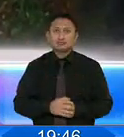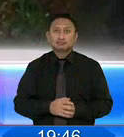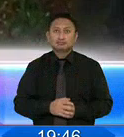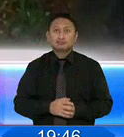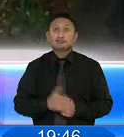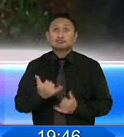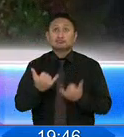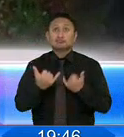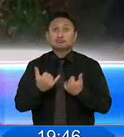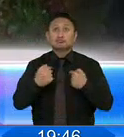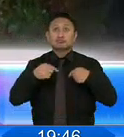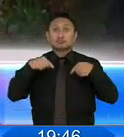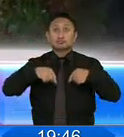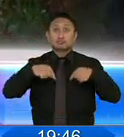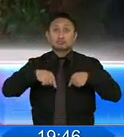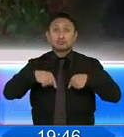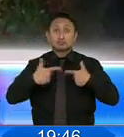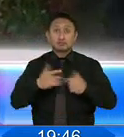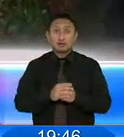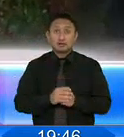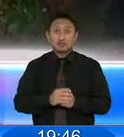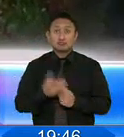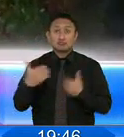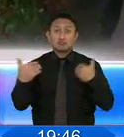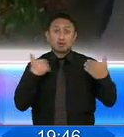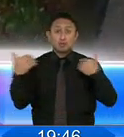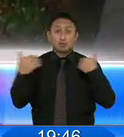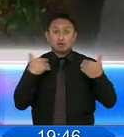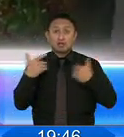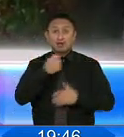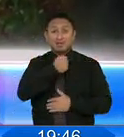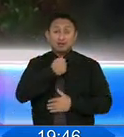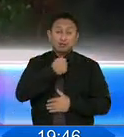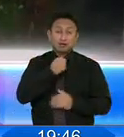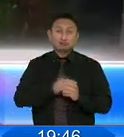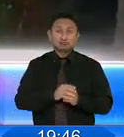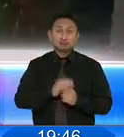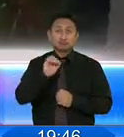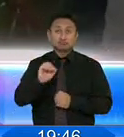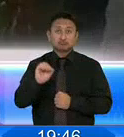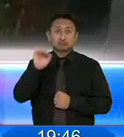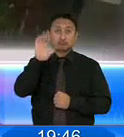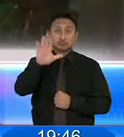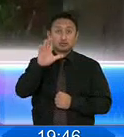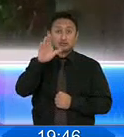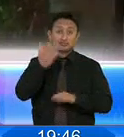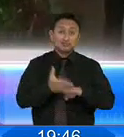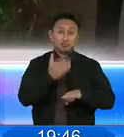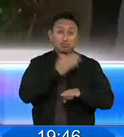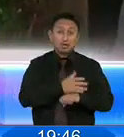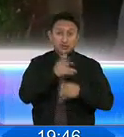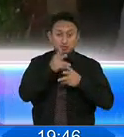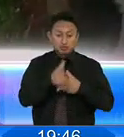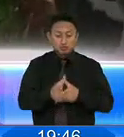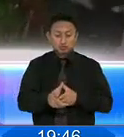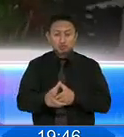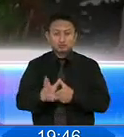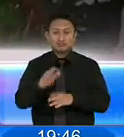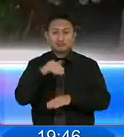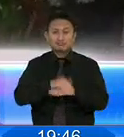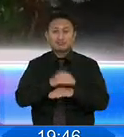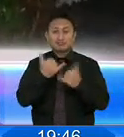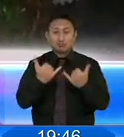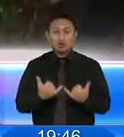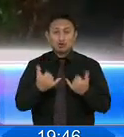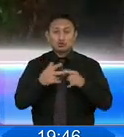esa hora de la noche se realiza un show artístico. Le mostramos imágenes de lo que fue la caravana la tarde de hoy, que inició